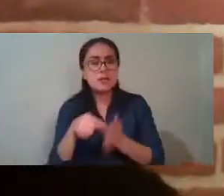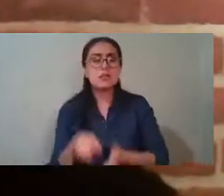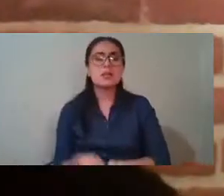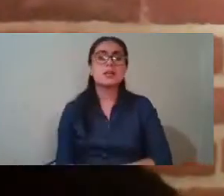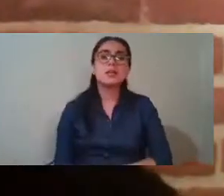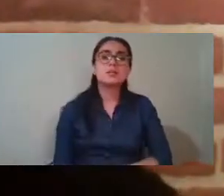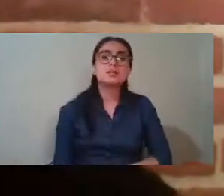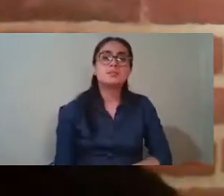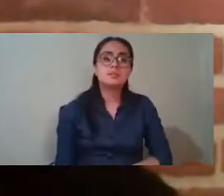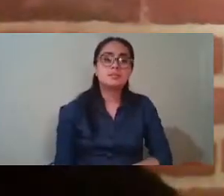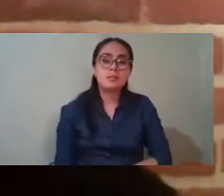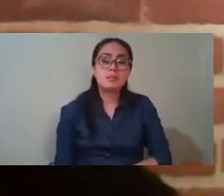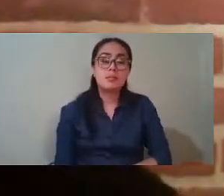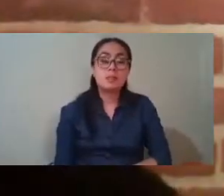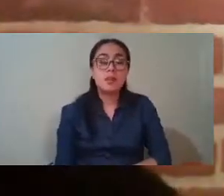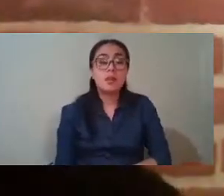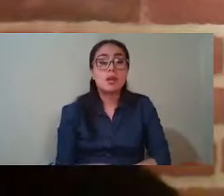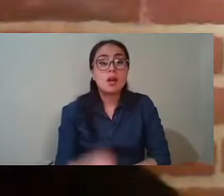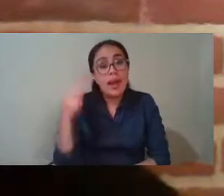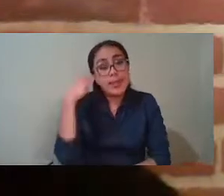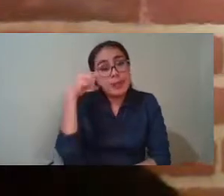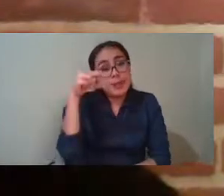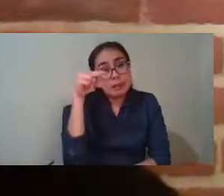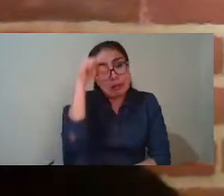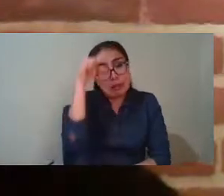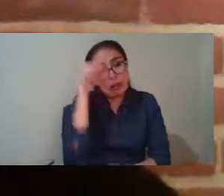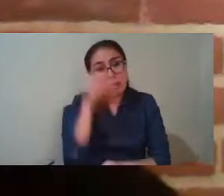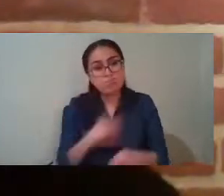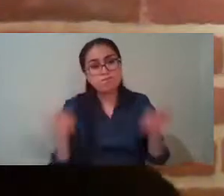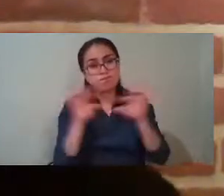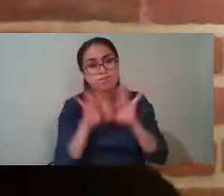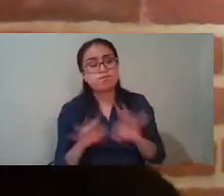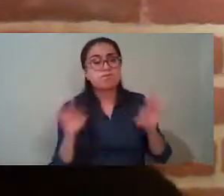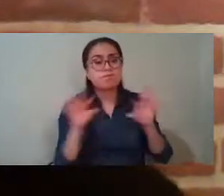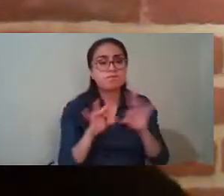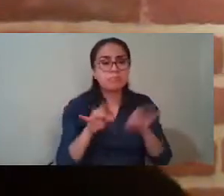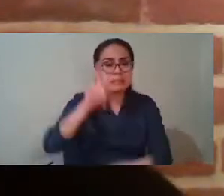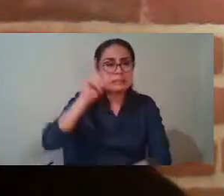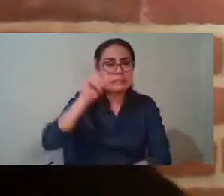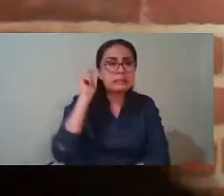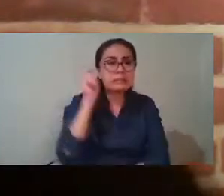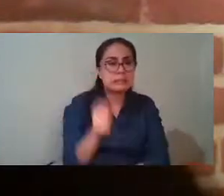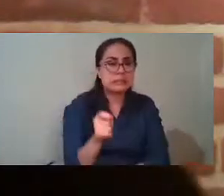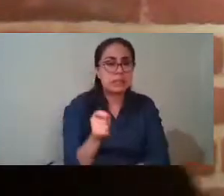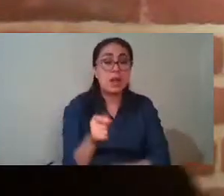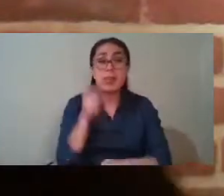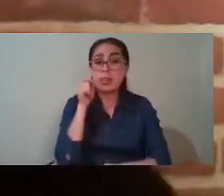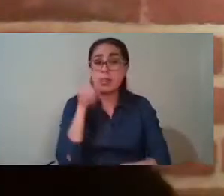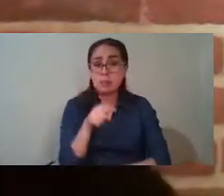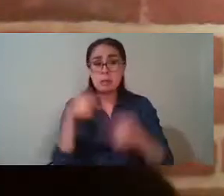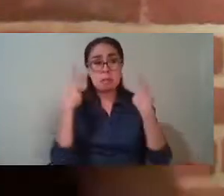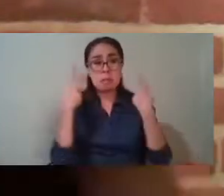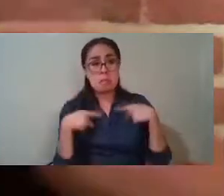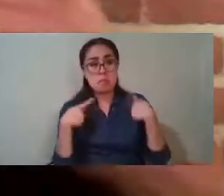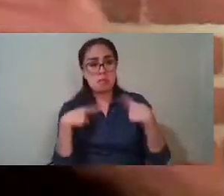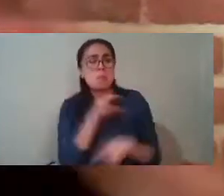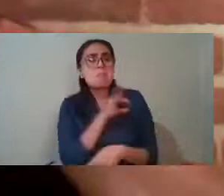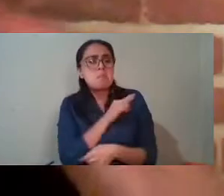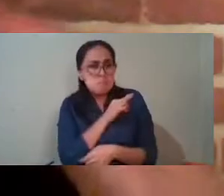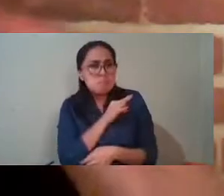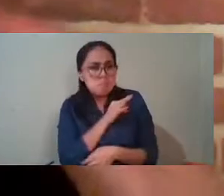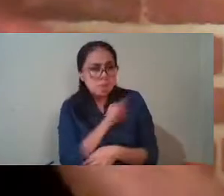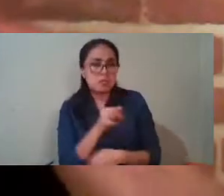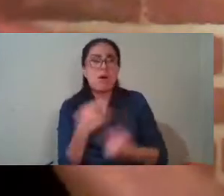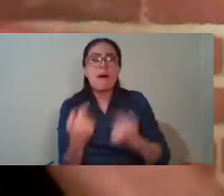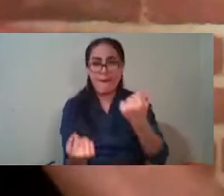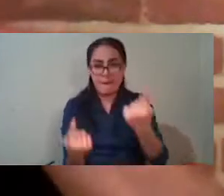Pero la inteligencia narrativa es también la que nos permite a algunos ser inteligente. Digo